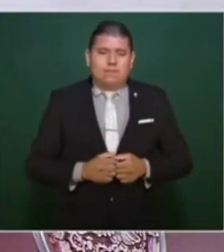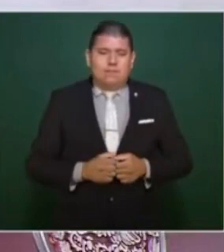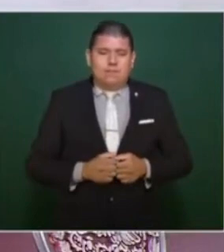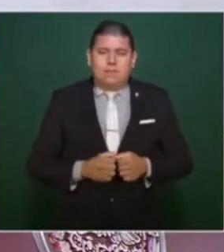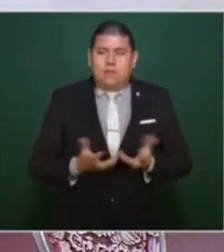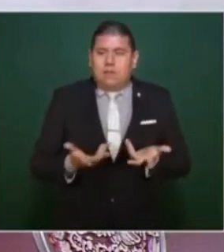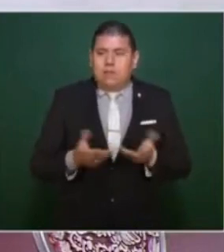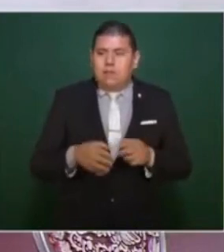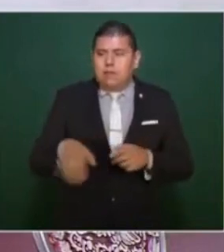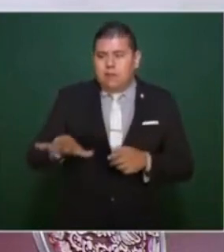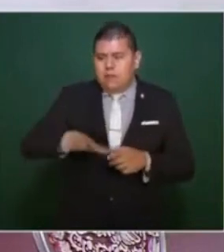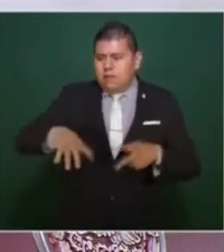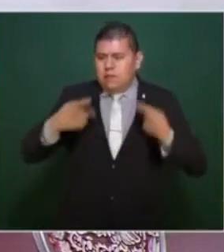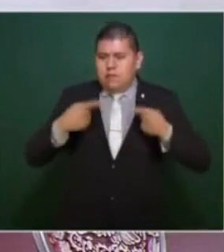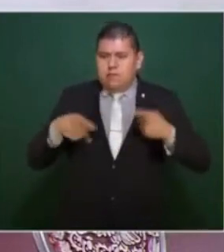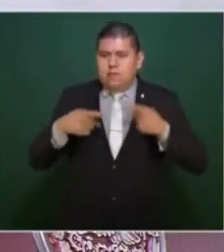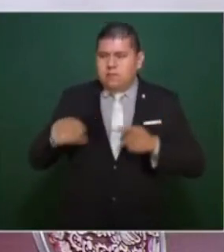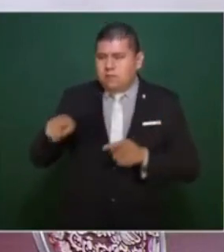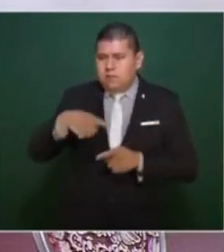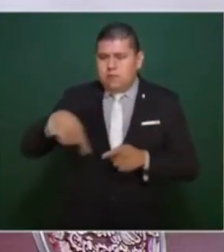y que la vida pública